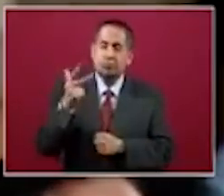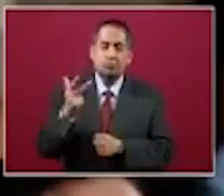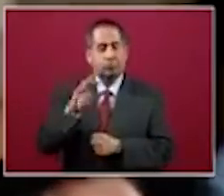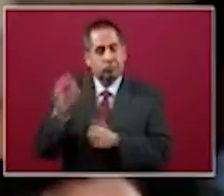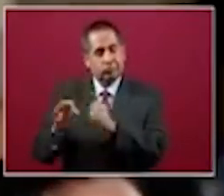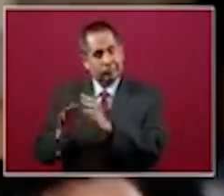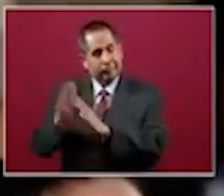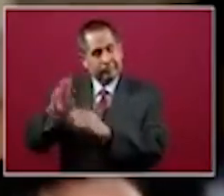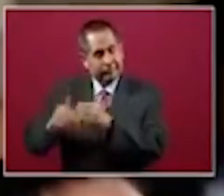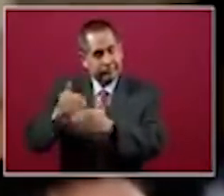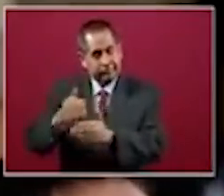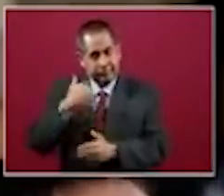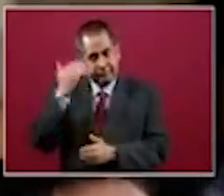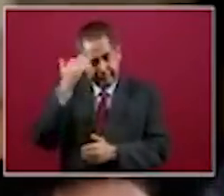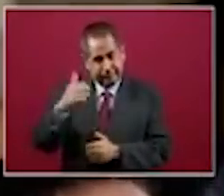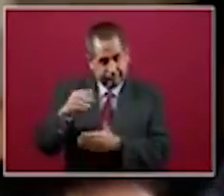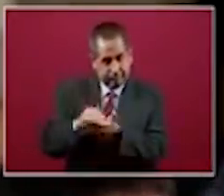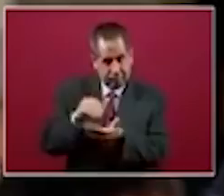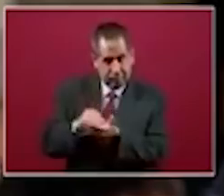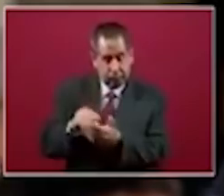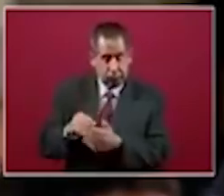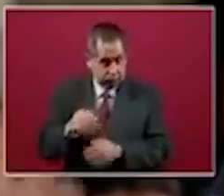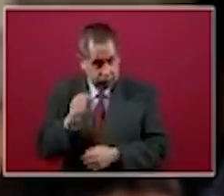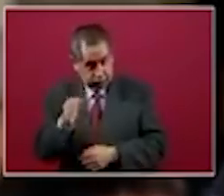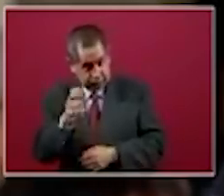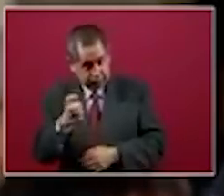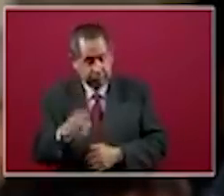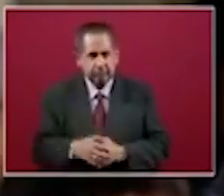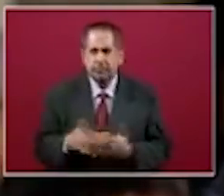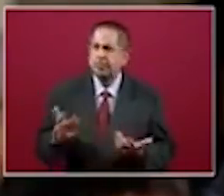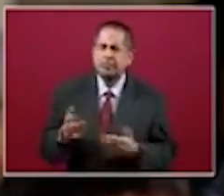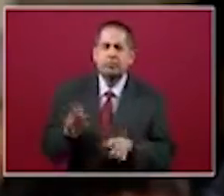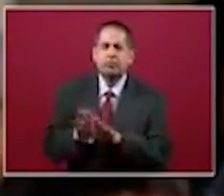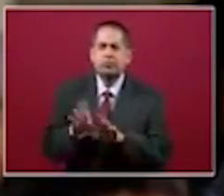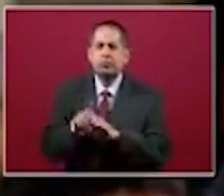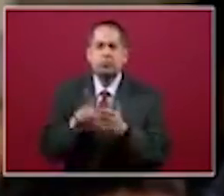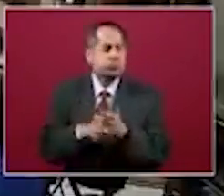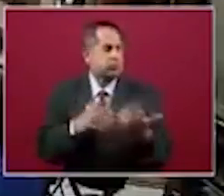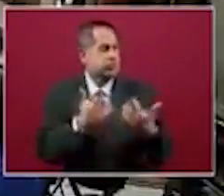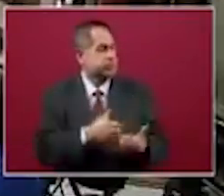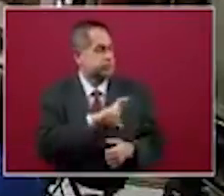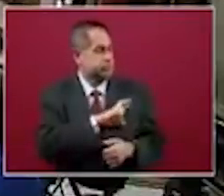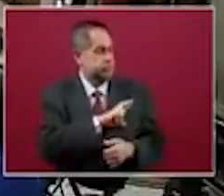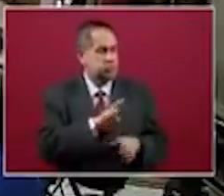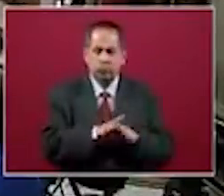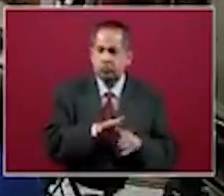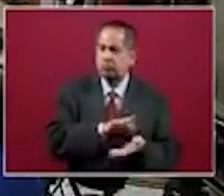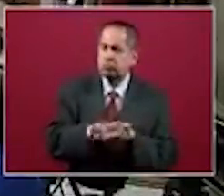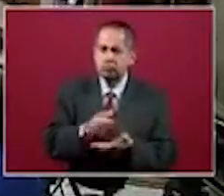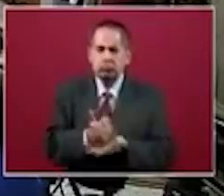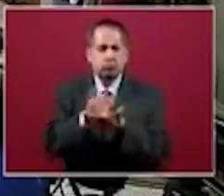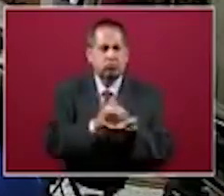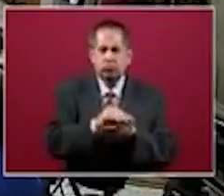4.8%. Quiero saber si todavía está la apuesta, sí, en eso, y qué papel puede jugar la iniciativa privada, cómo se le puede convencer de que